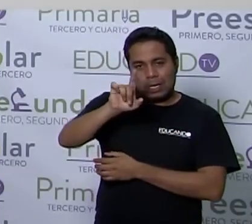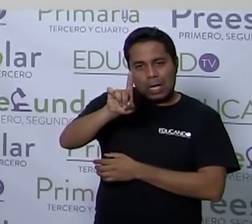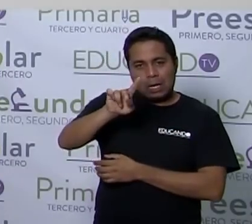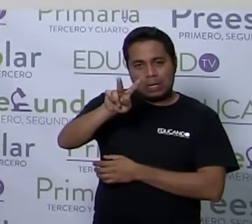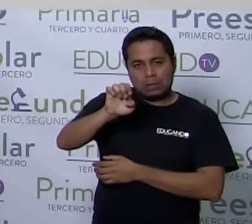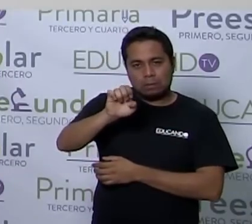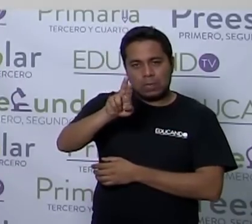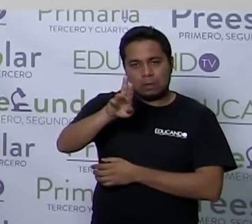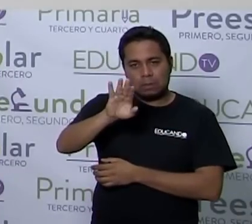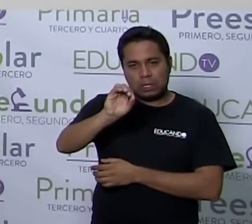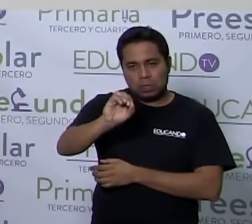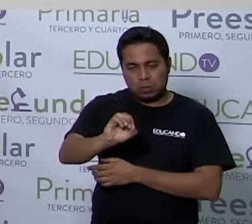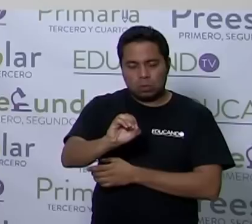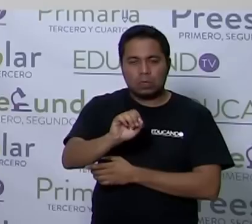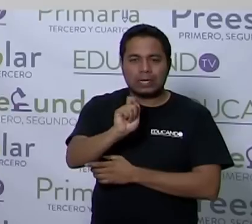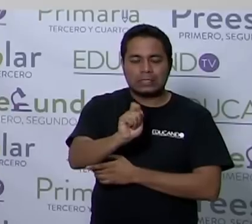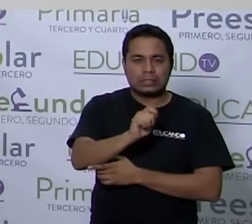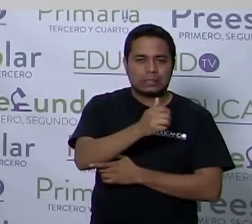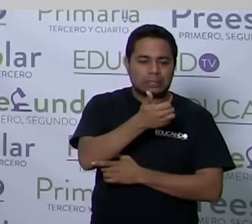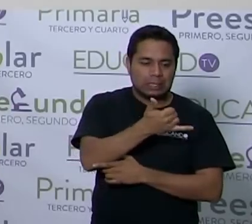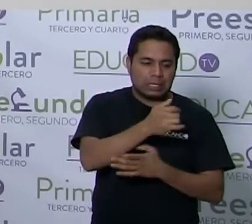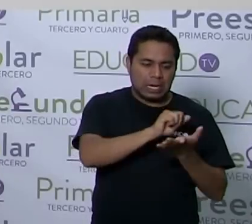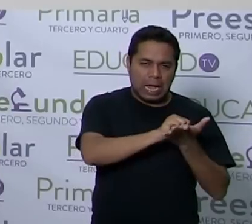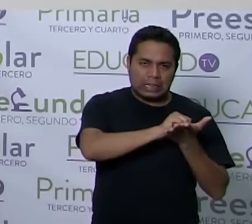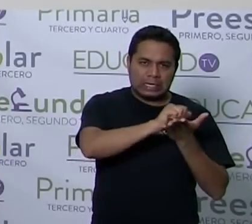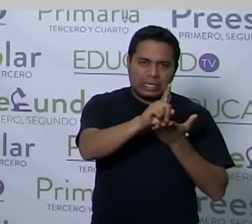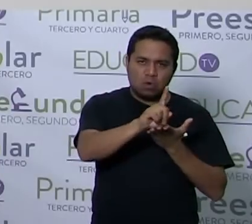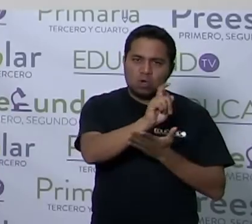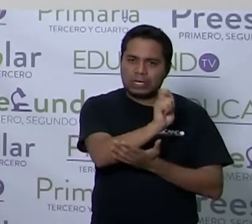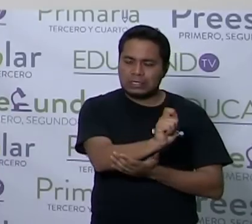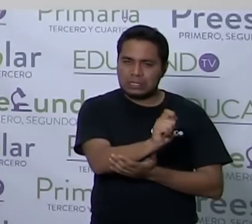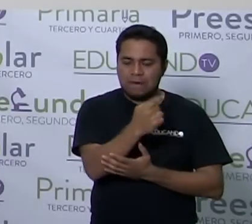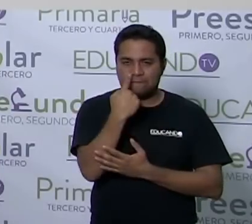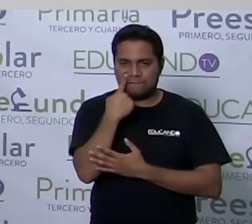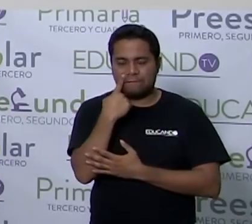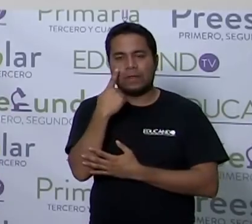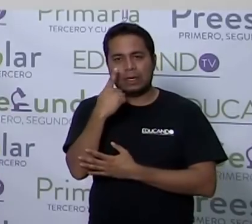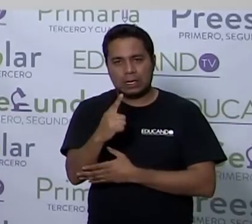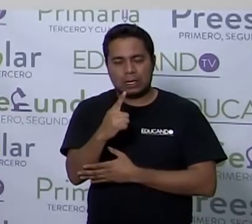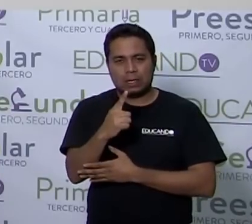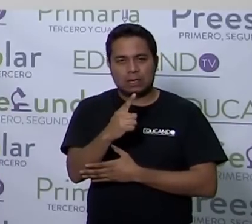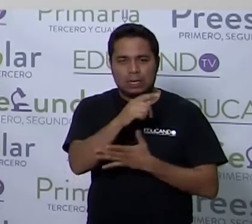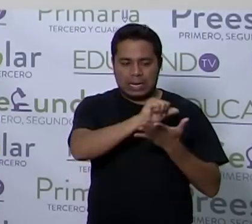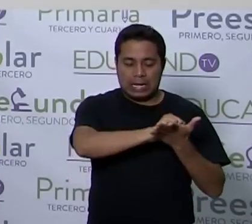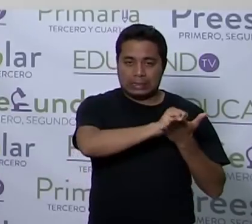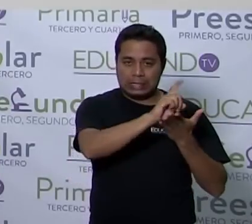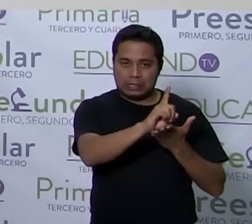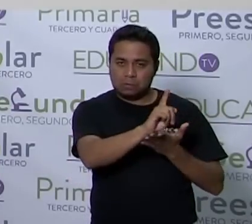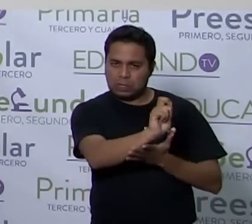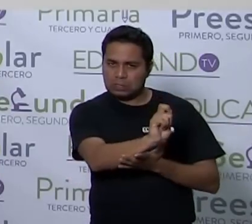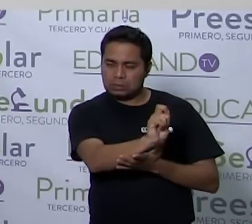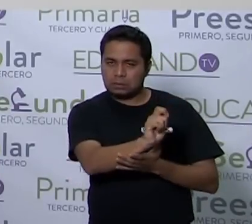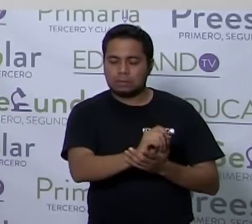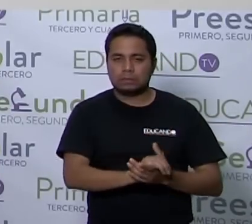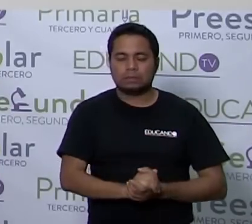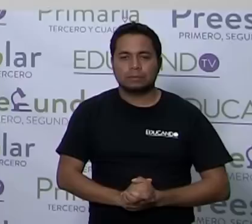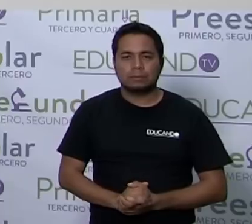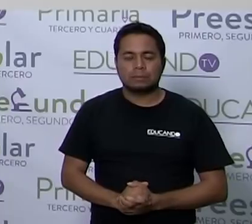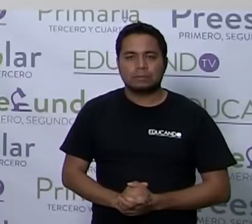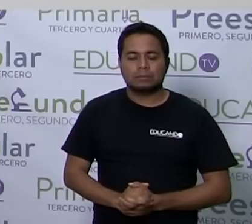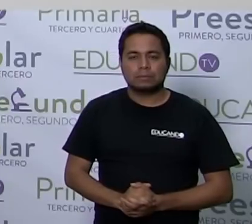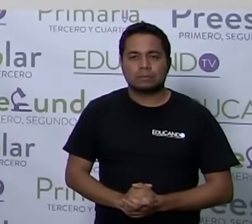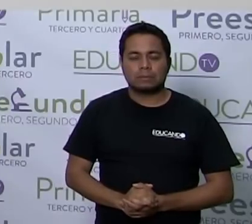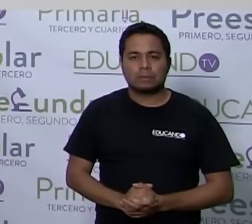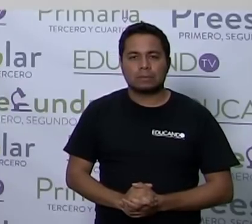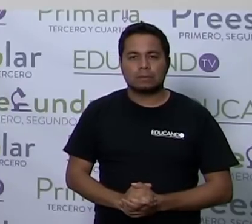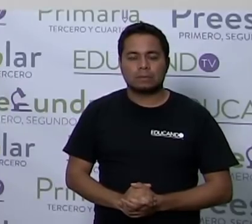y qué es un adjetivo. Entonces, un adjetivo son palabras, ¿sí?